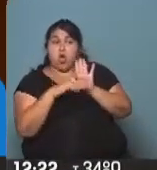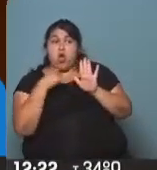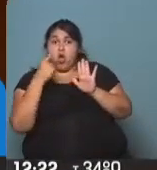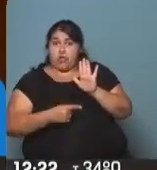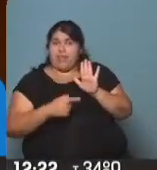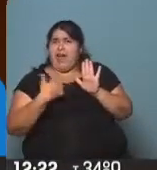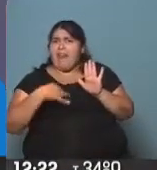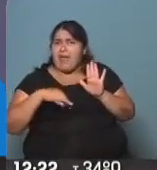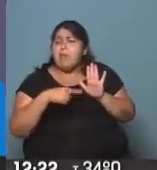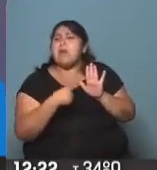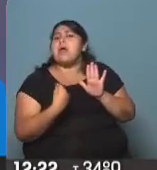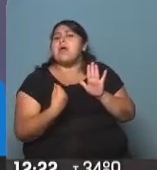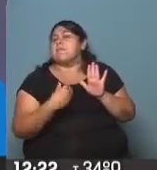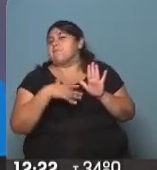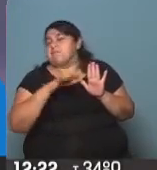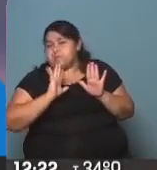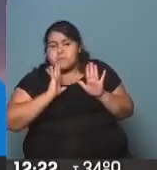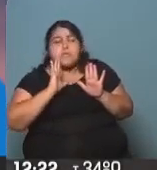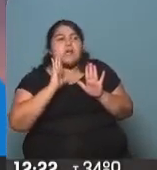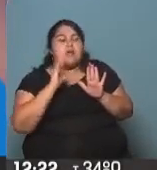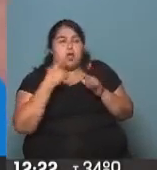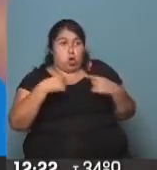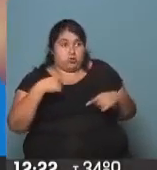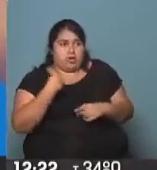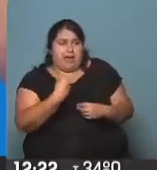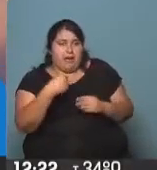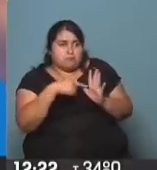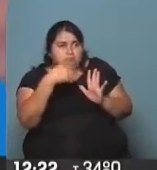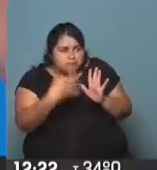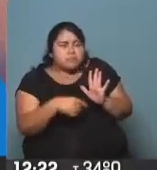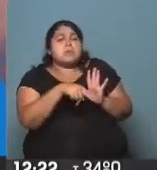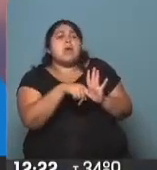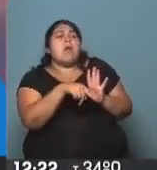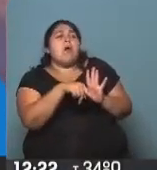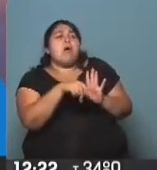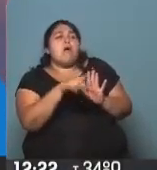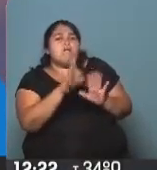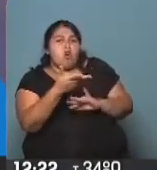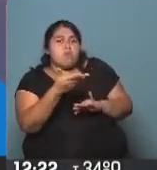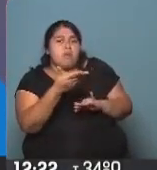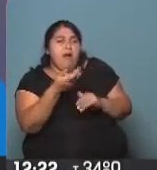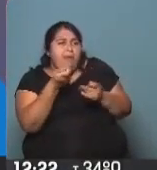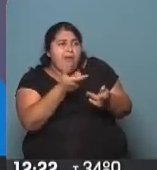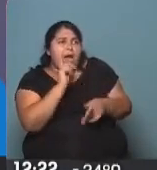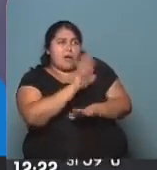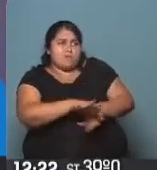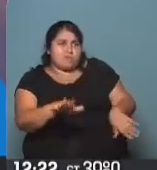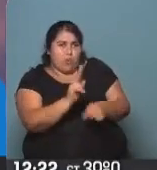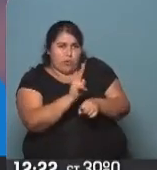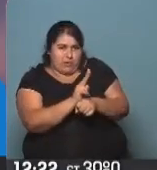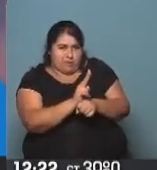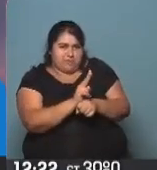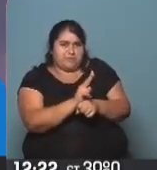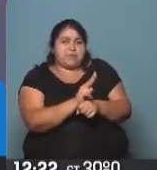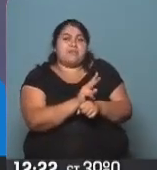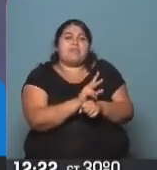lineamientos que se han dejado saber, porque insisto en la secrecía, es que justamente están promoviendo la protección de los niños. Ese